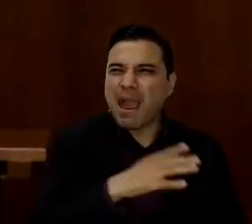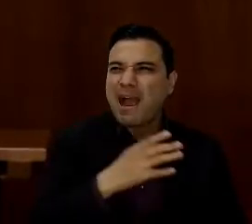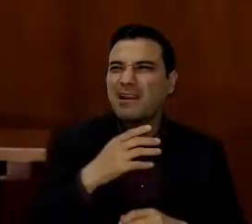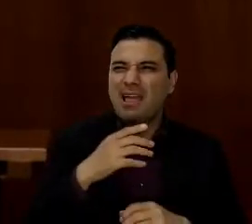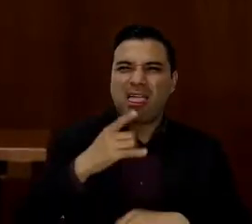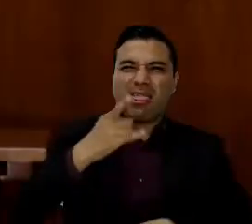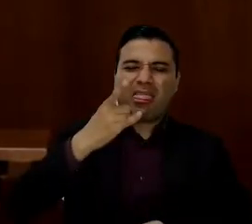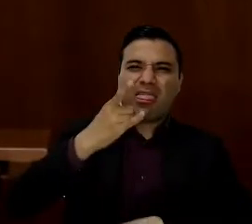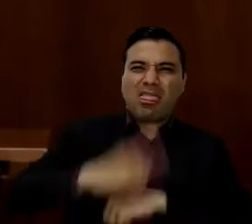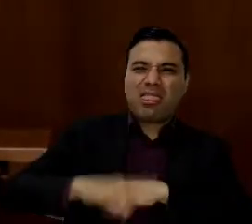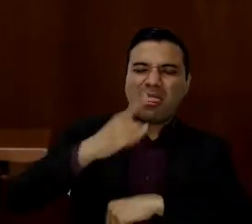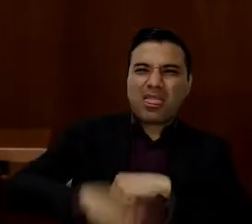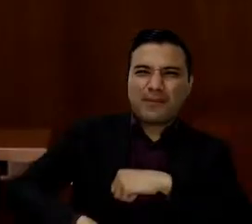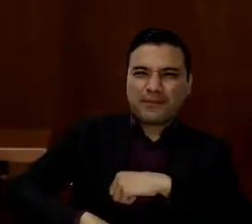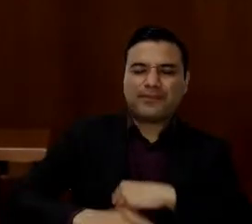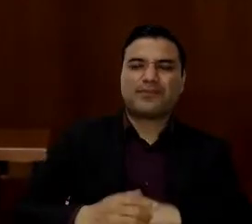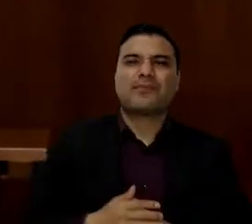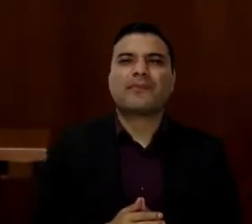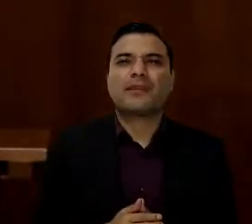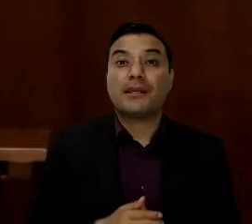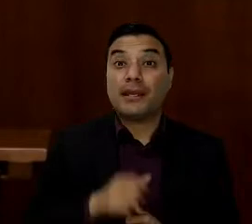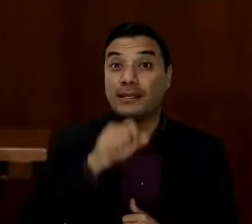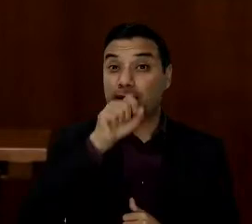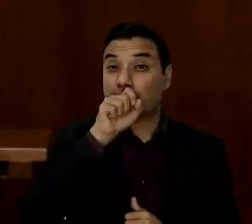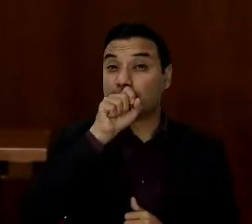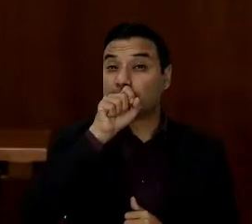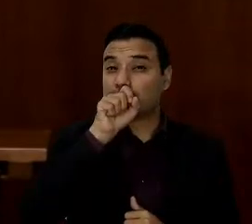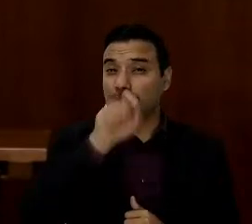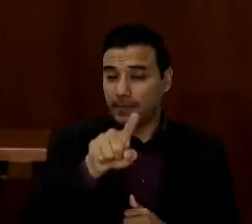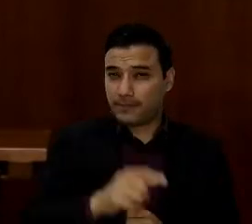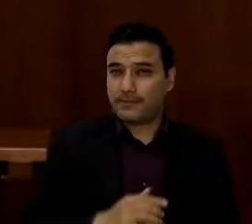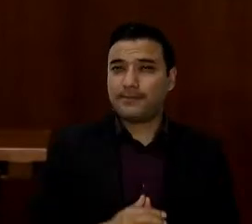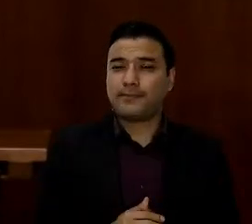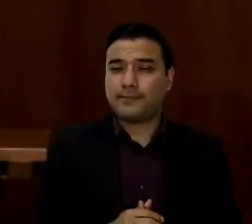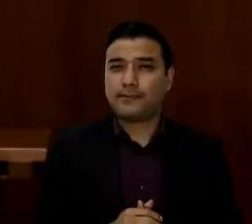es necesario a su vez también